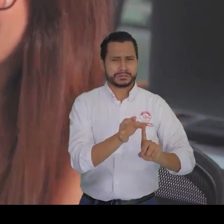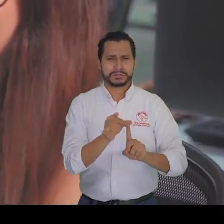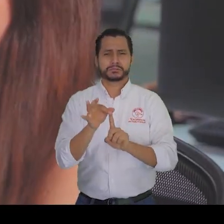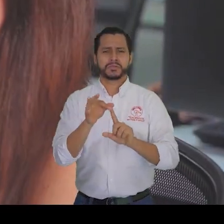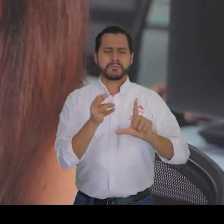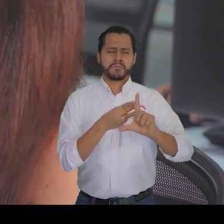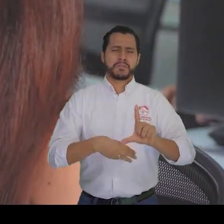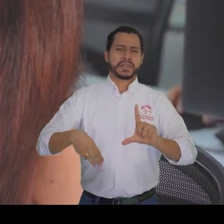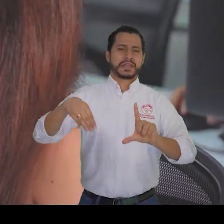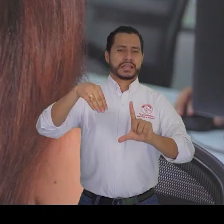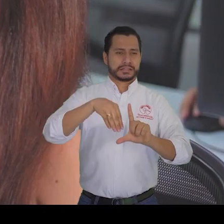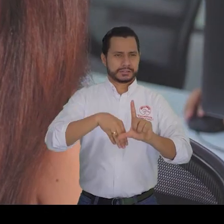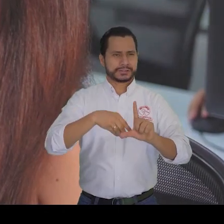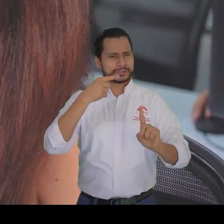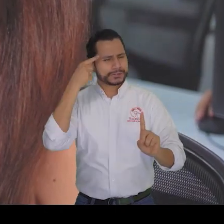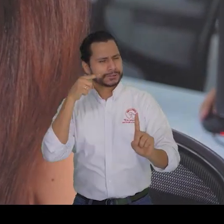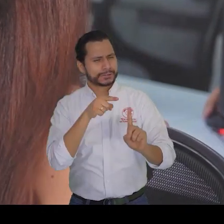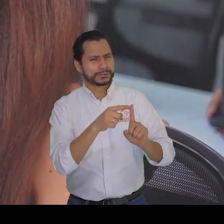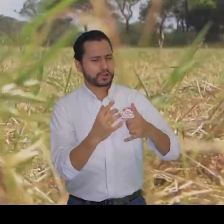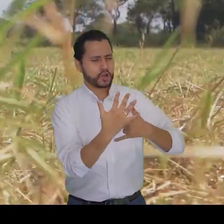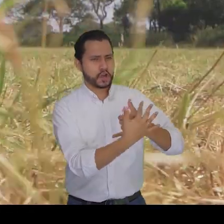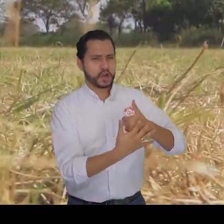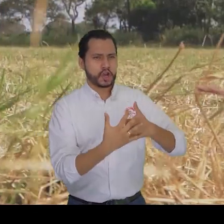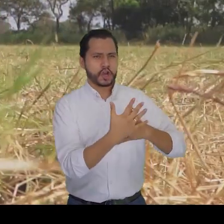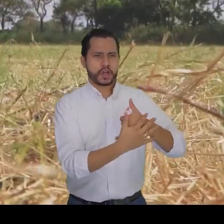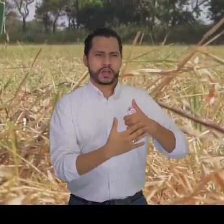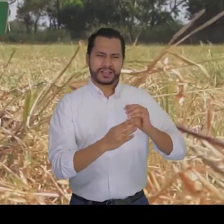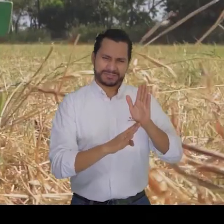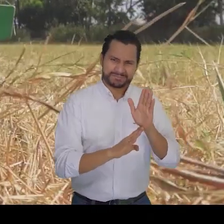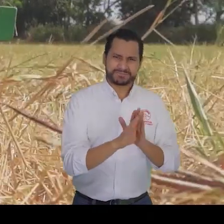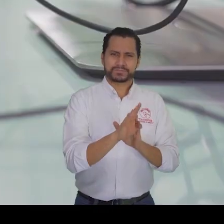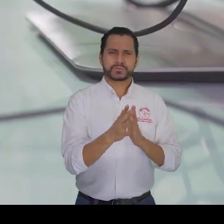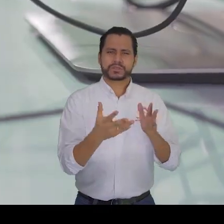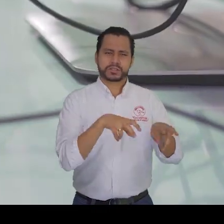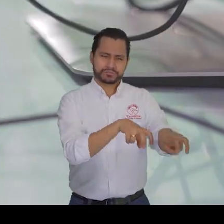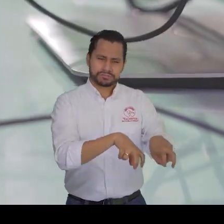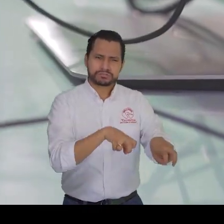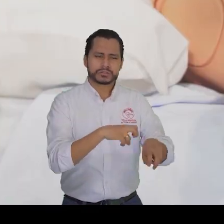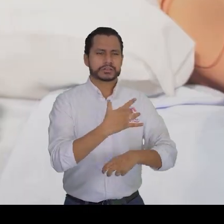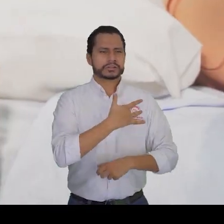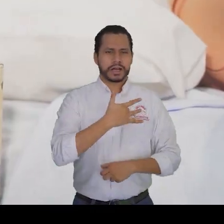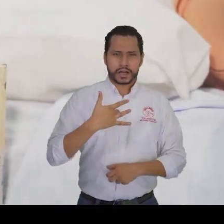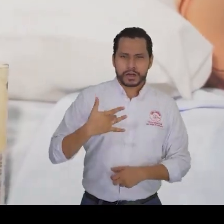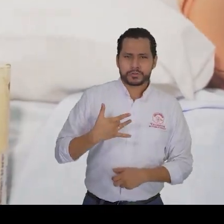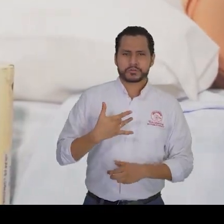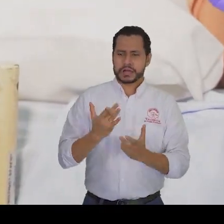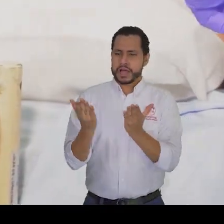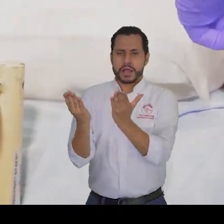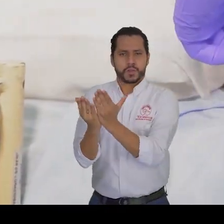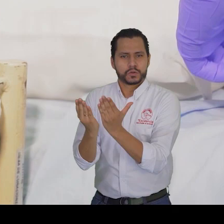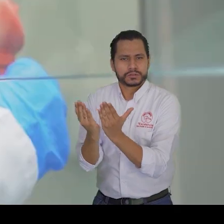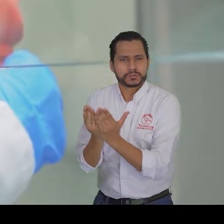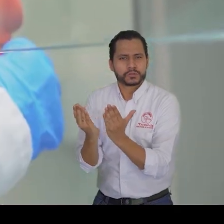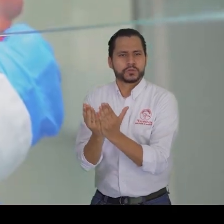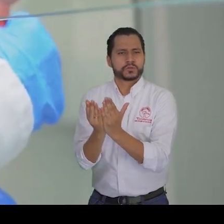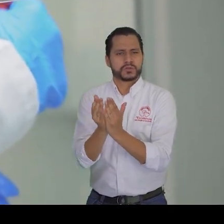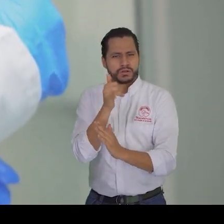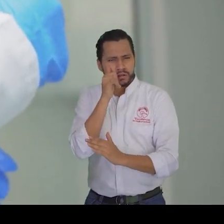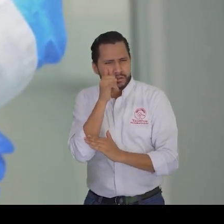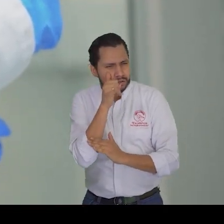aporta al desarrollo regional y del país, desde las ciencias agrarias, económicas, salud,